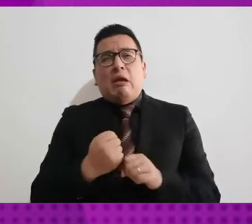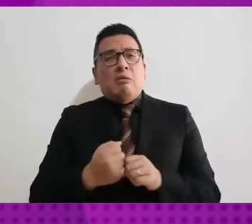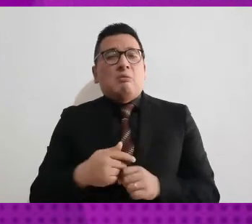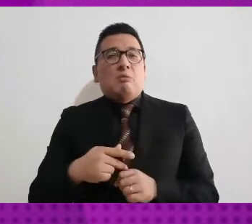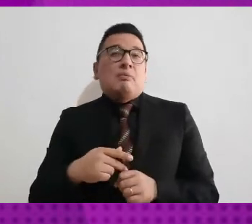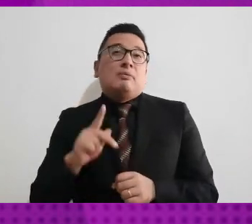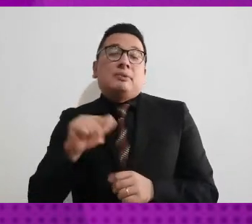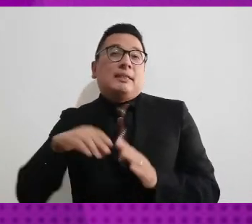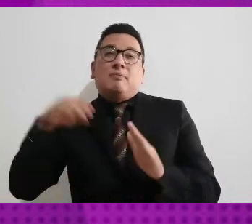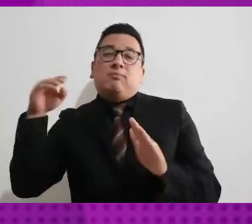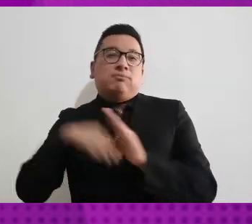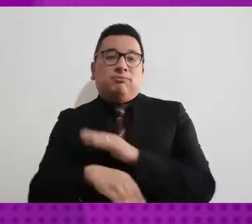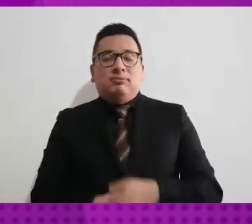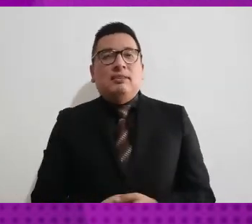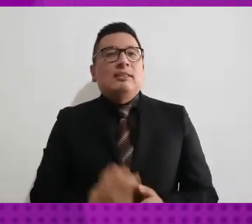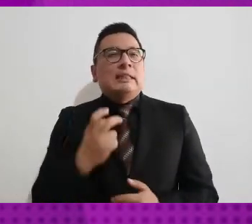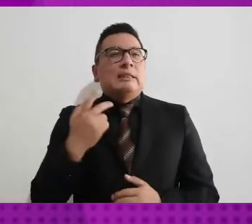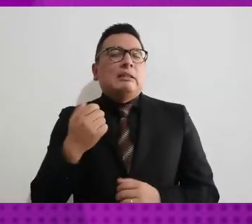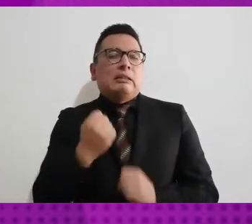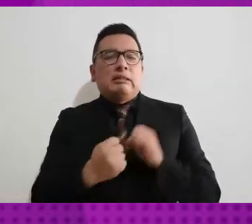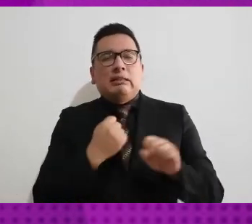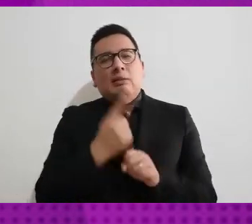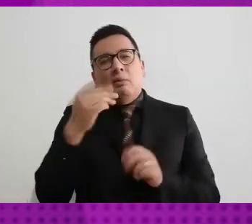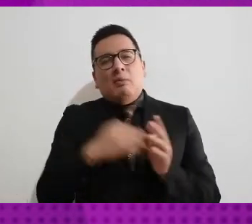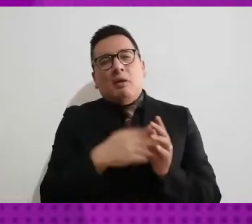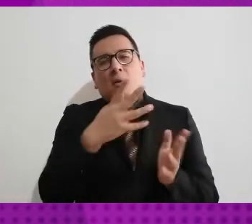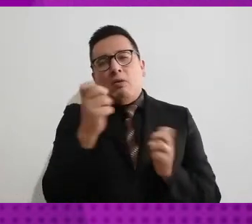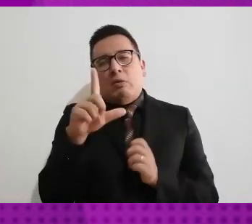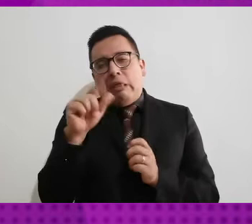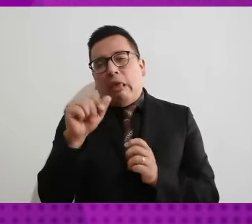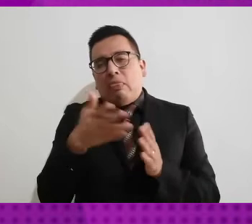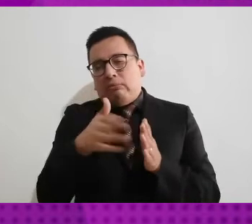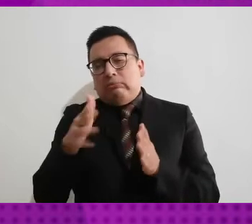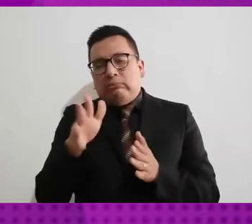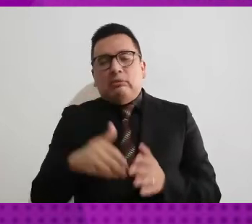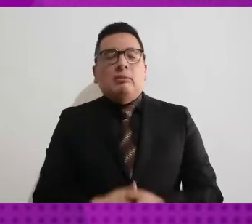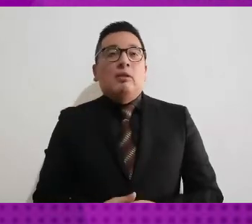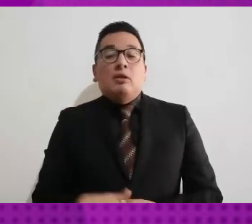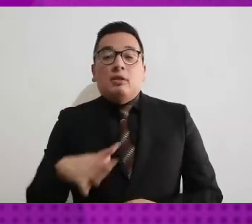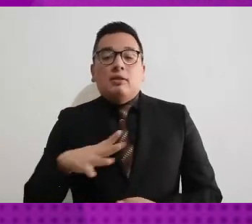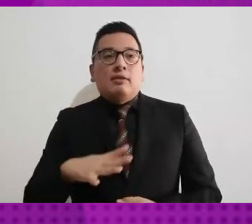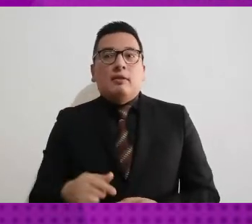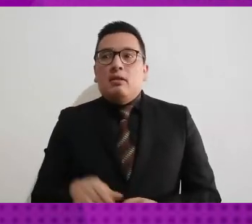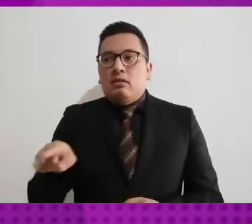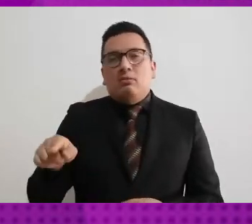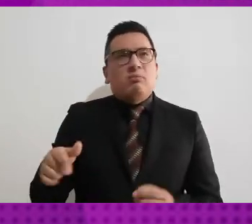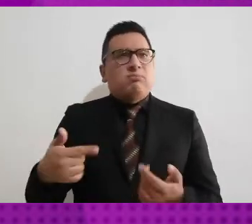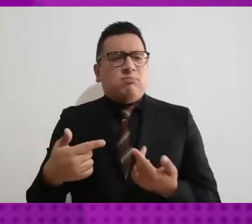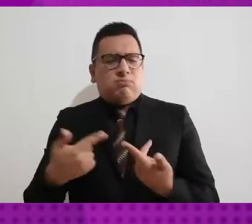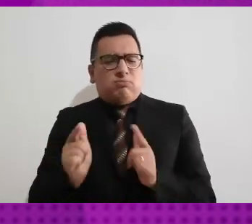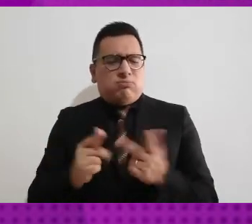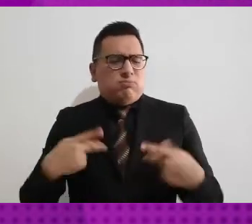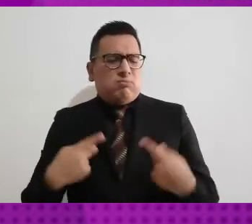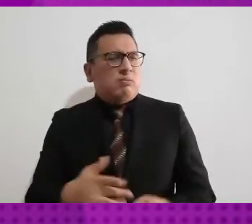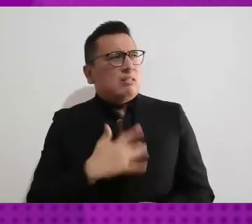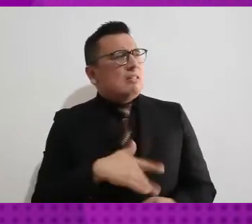Ya en los años 70, producto del surgimiento de algunos grupos subversivos en el país, se promovió la